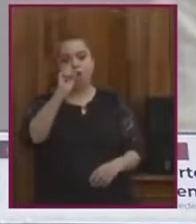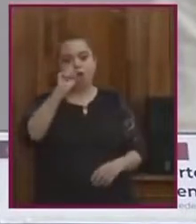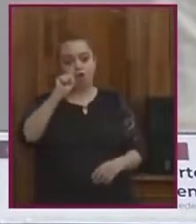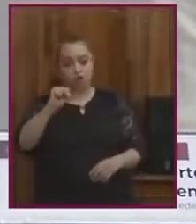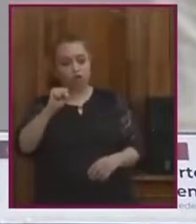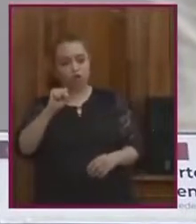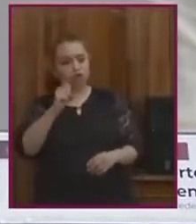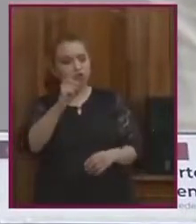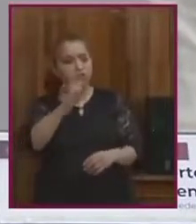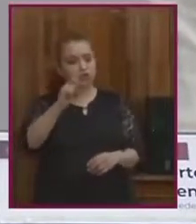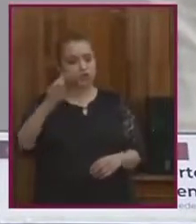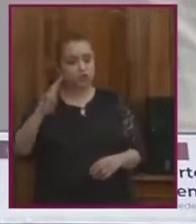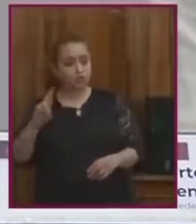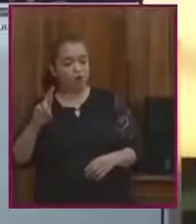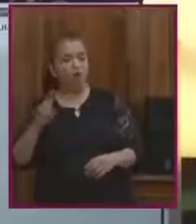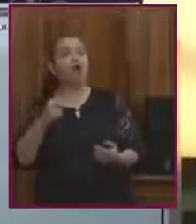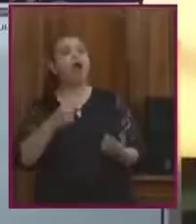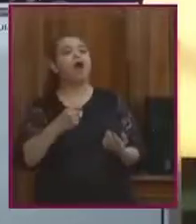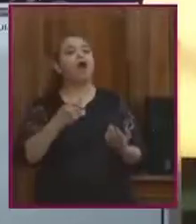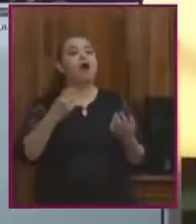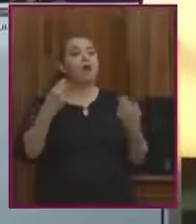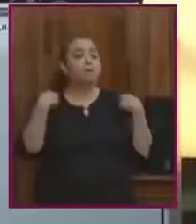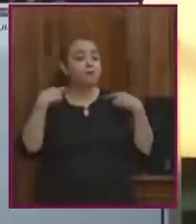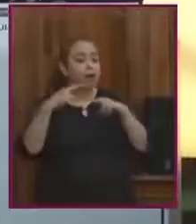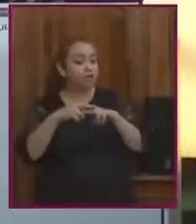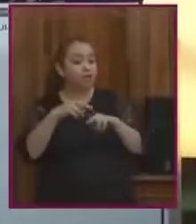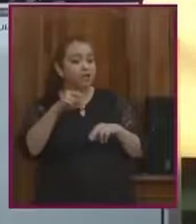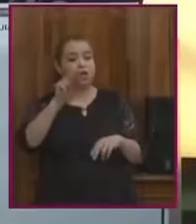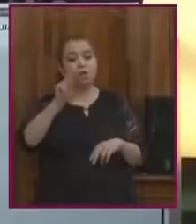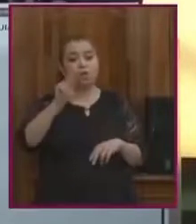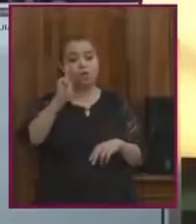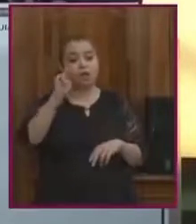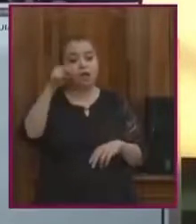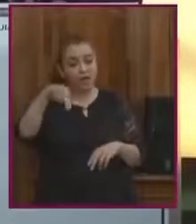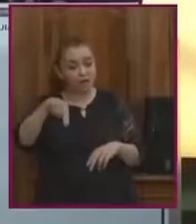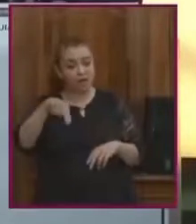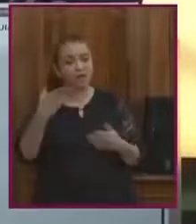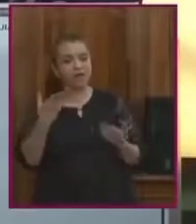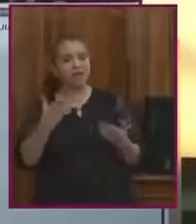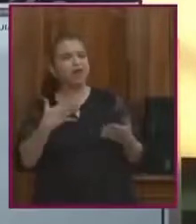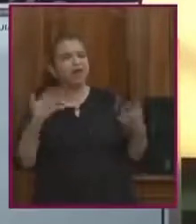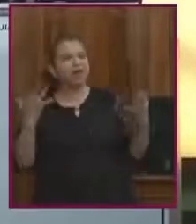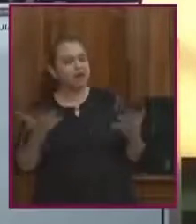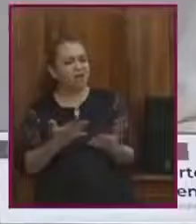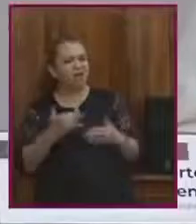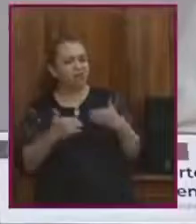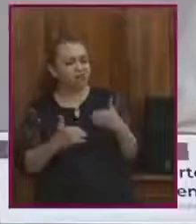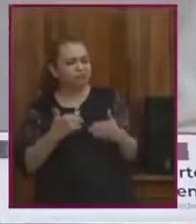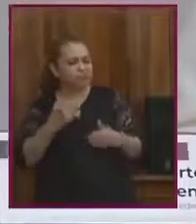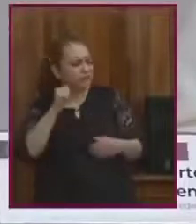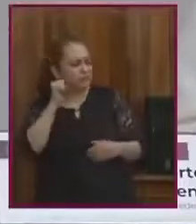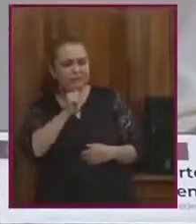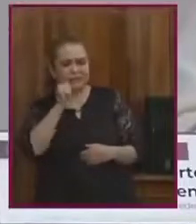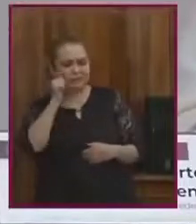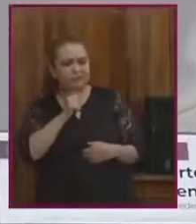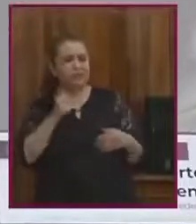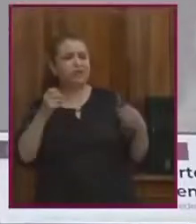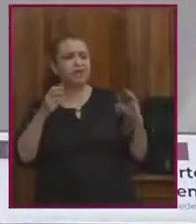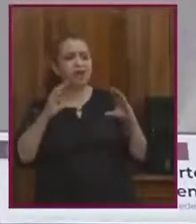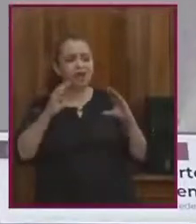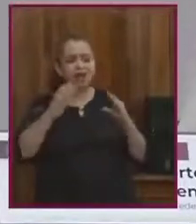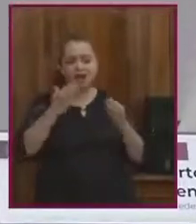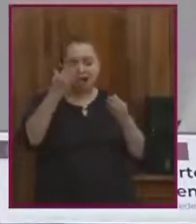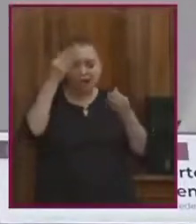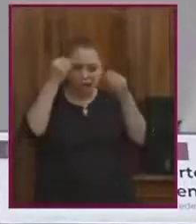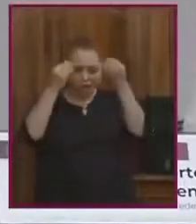normales de la UPN, que están participando, que le han dedicado su vida a estudiar la educación, y yo creo que sin duda es